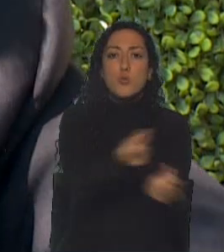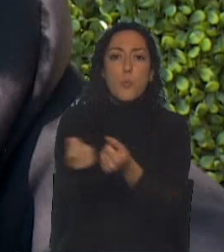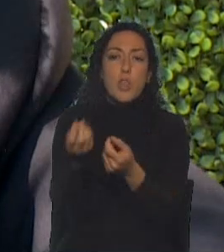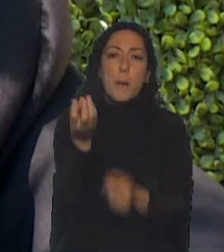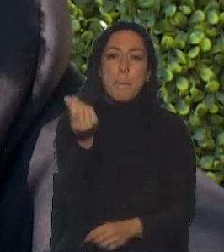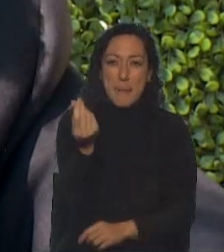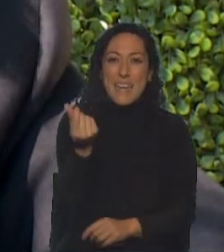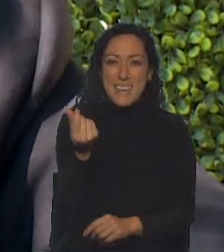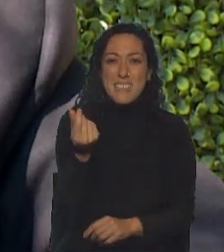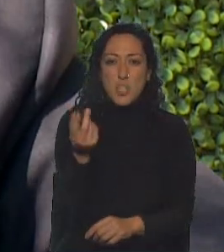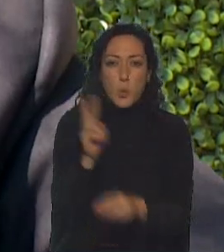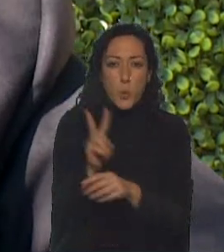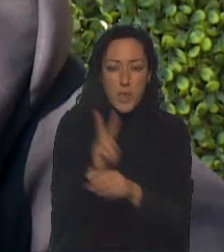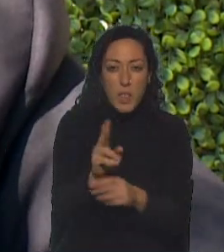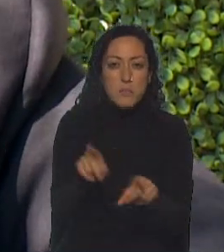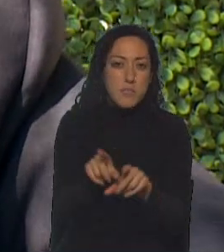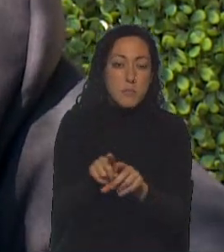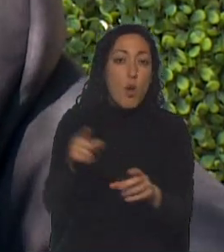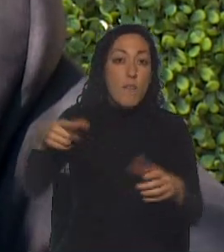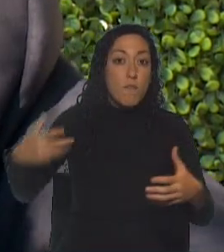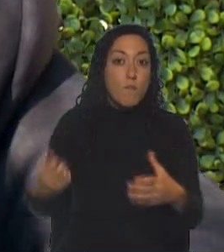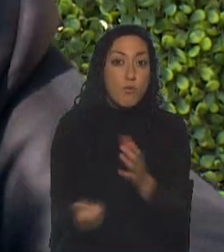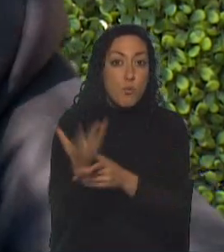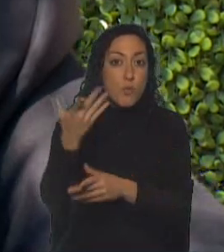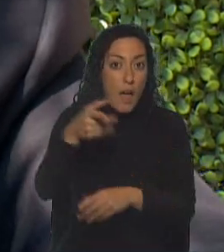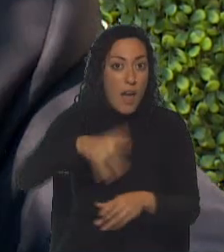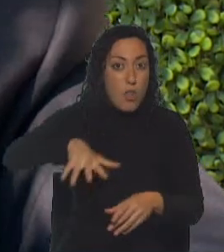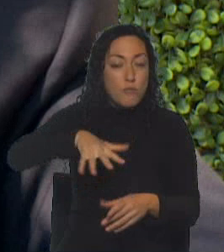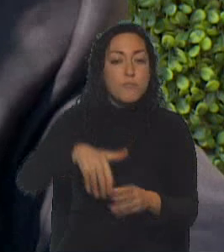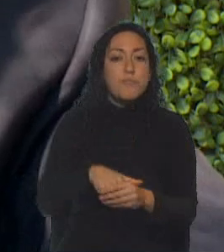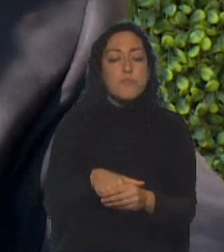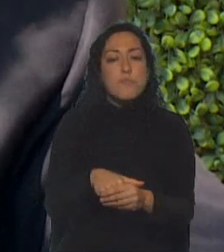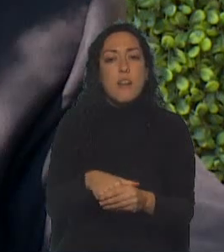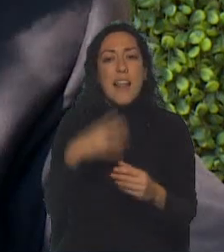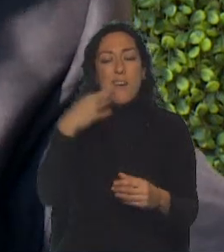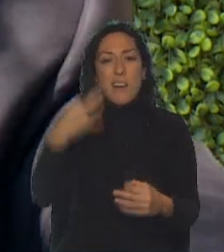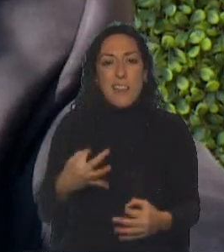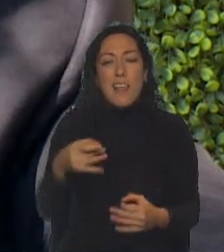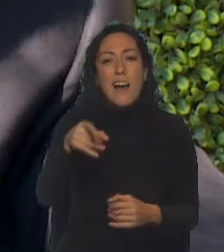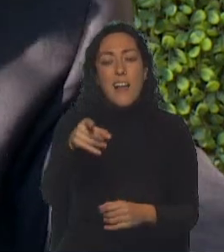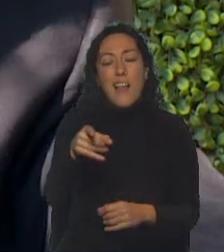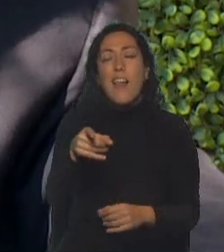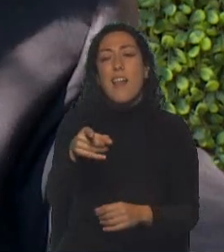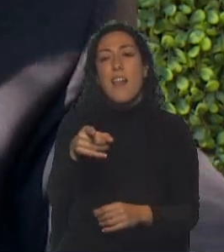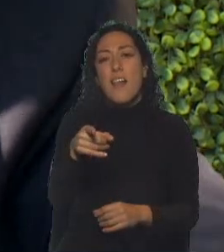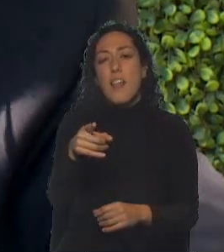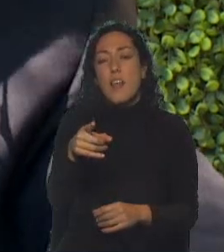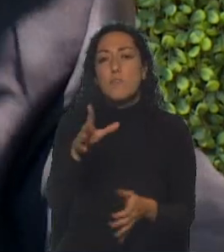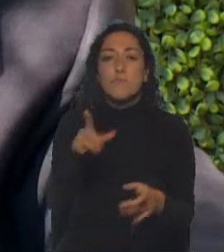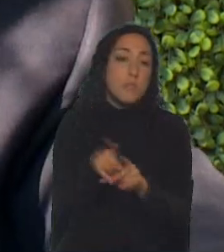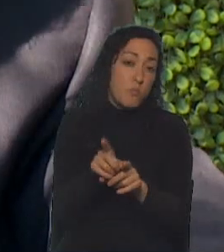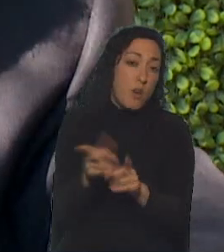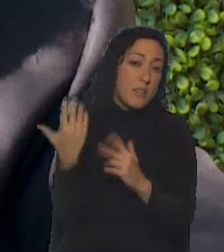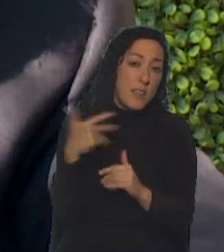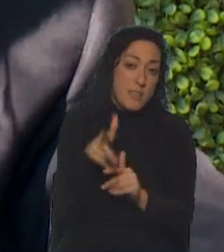justamente de la organización que había fue muy activo por cierto en ese aspecto alejandro y además como vos decías